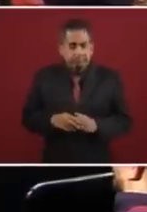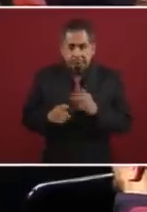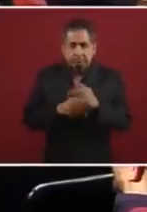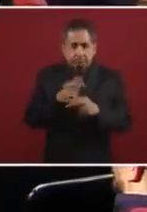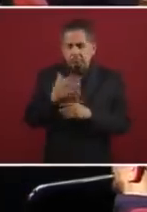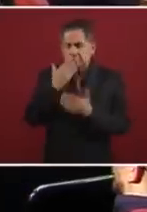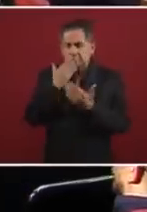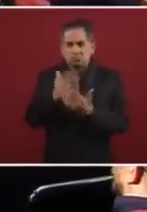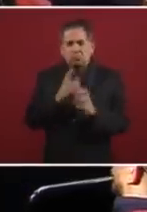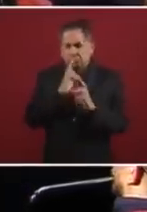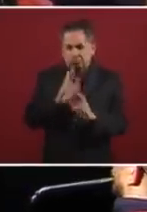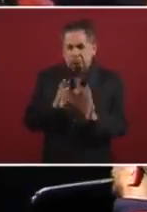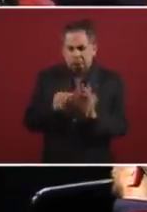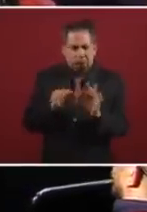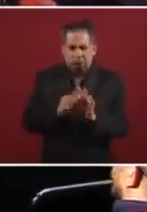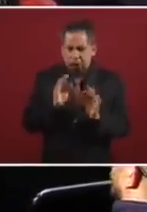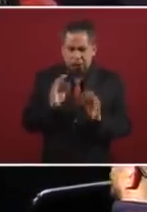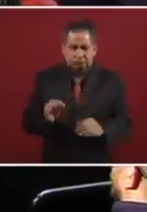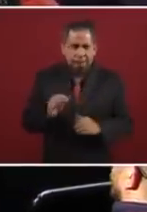buenos resultados